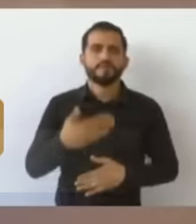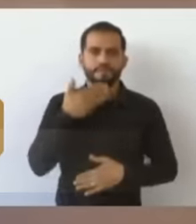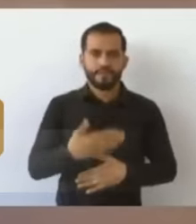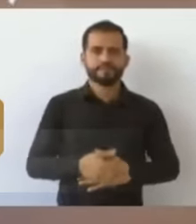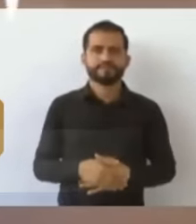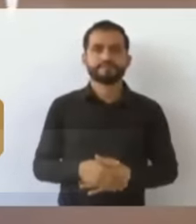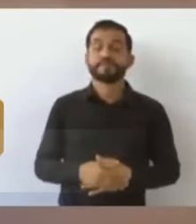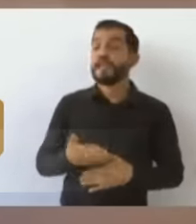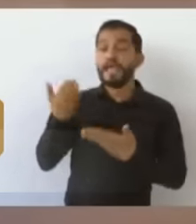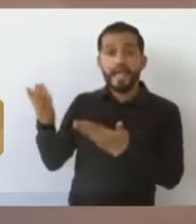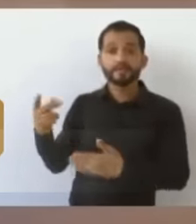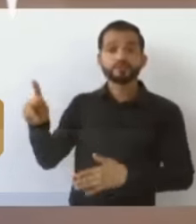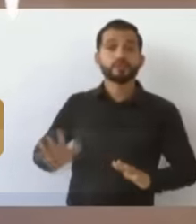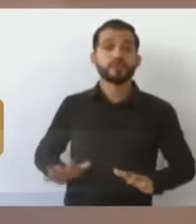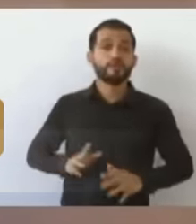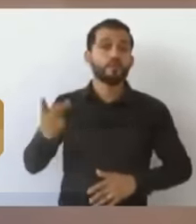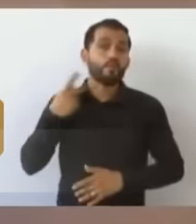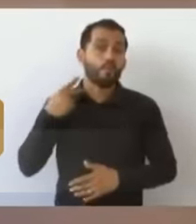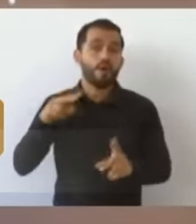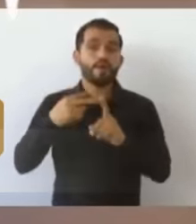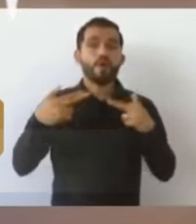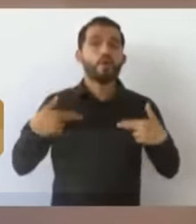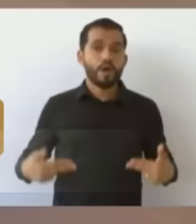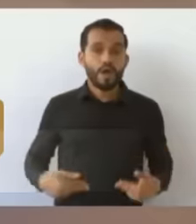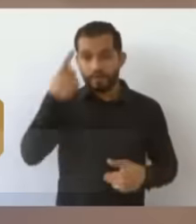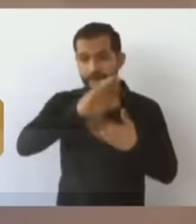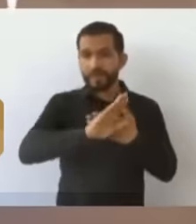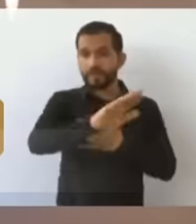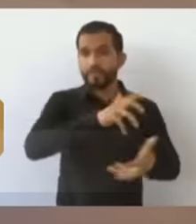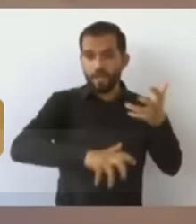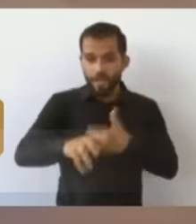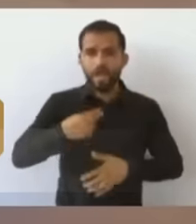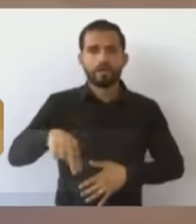política humanista contra la violencia, le decimos,